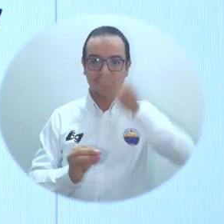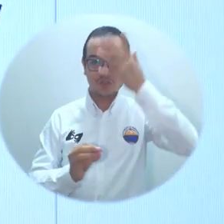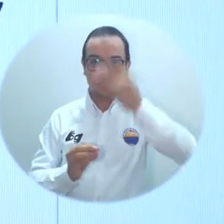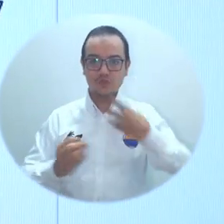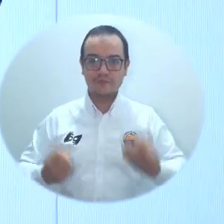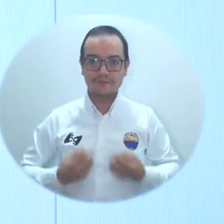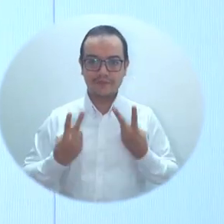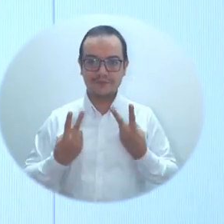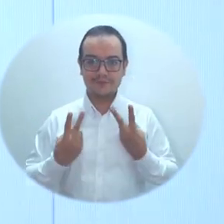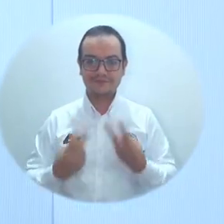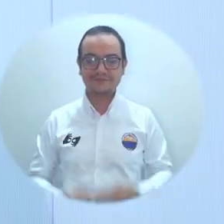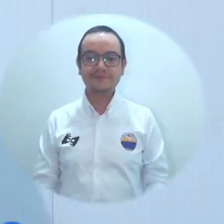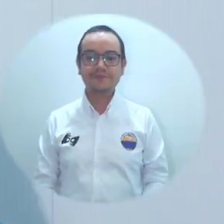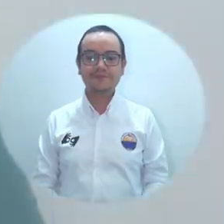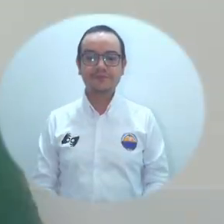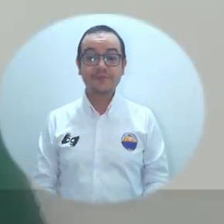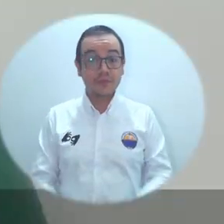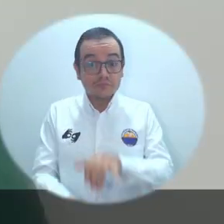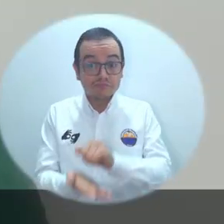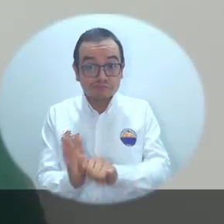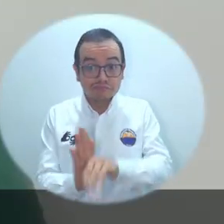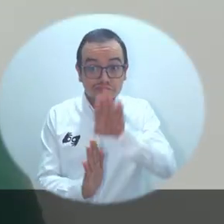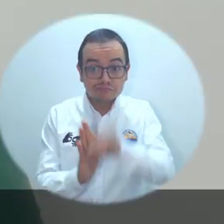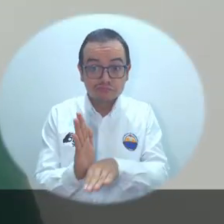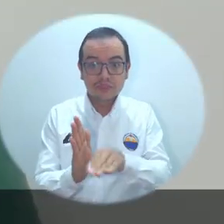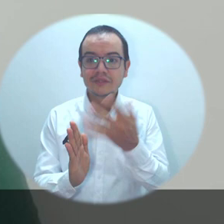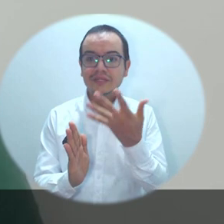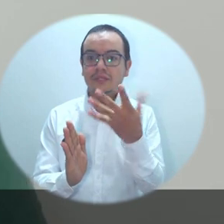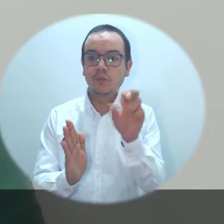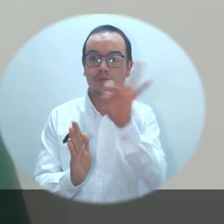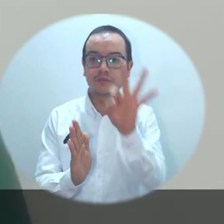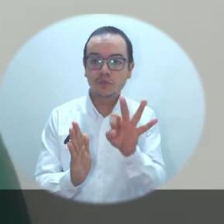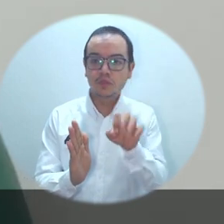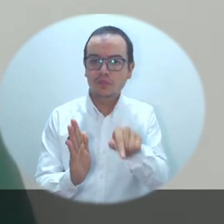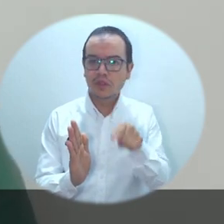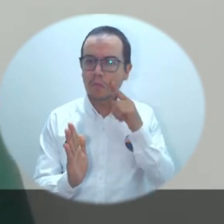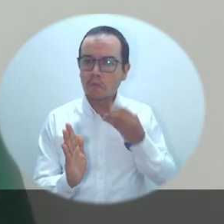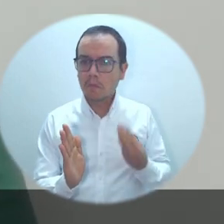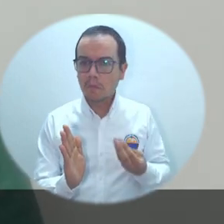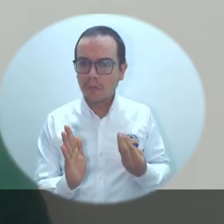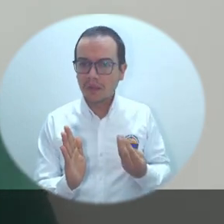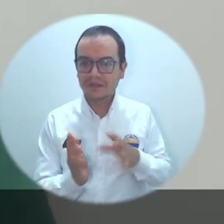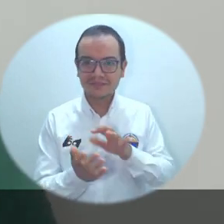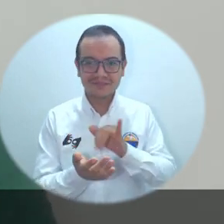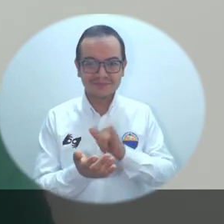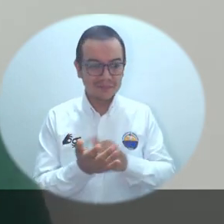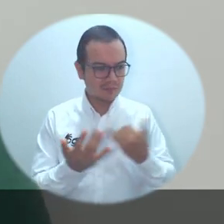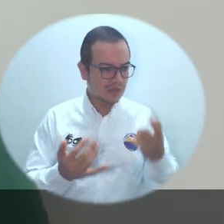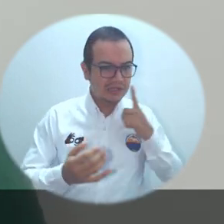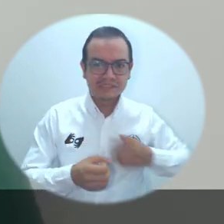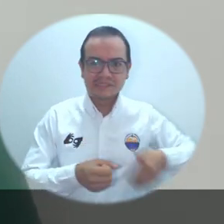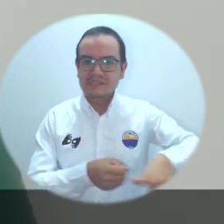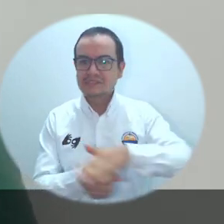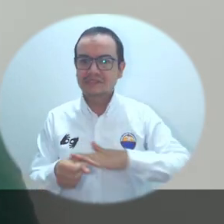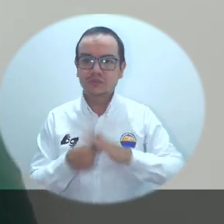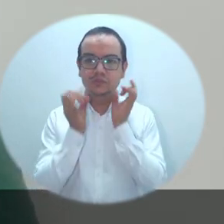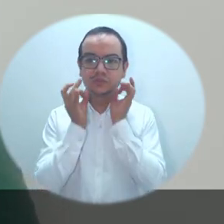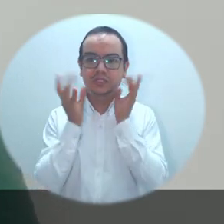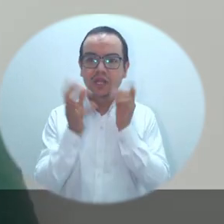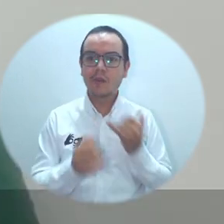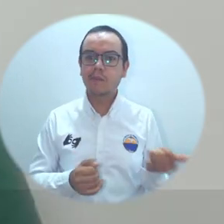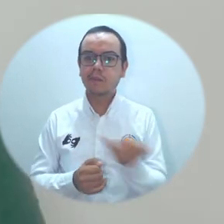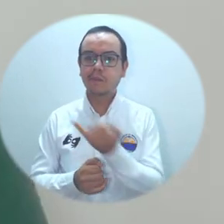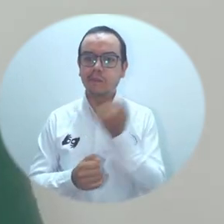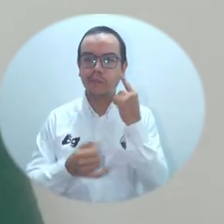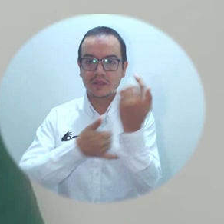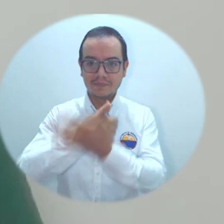alivios económicos que se inicia con un 50% de descuento busca que por medio de la emergencia que se está viviendo en el